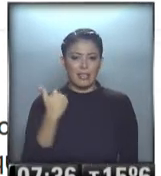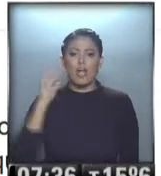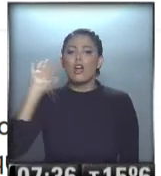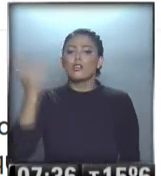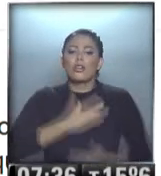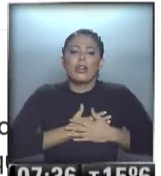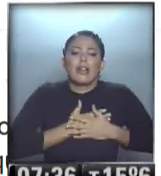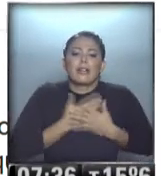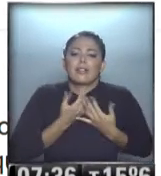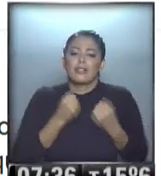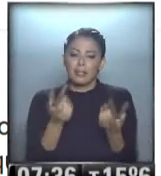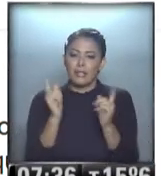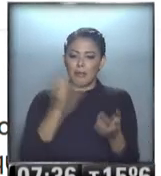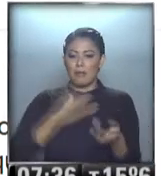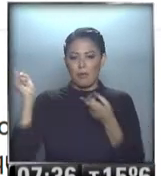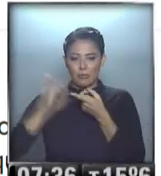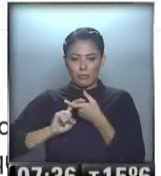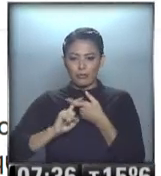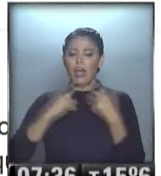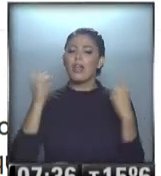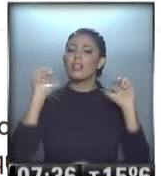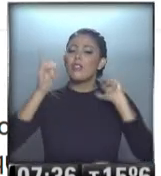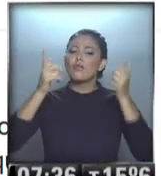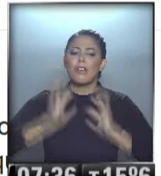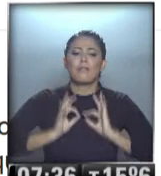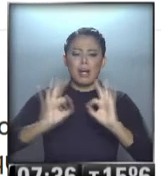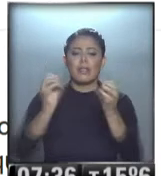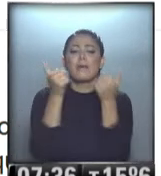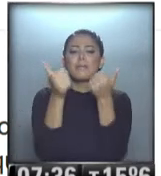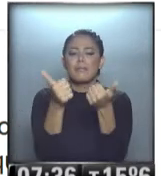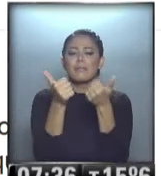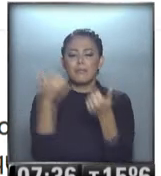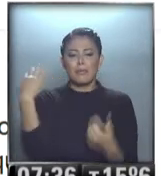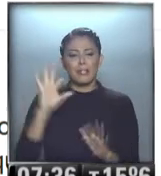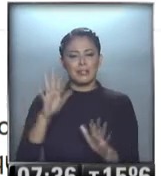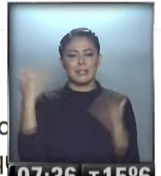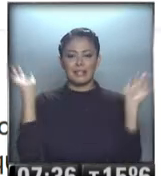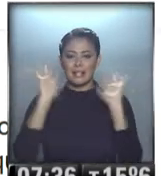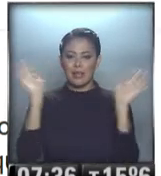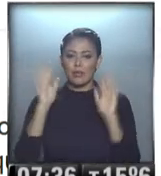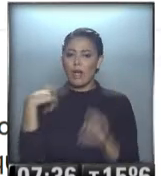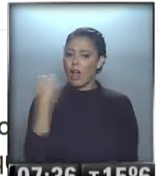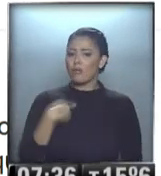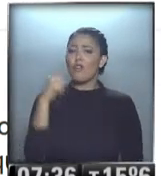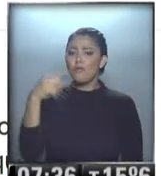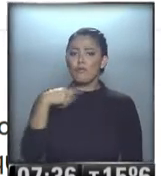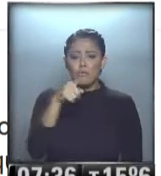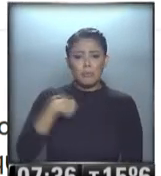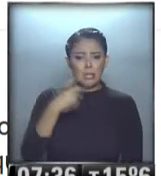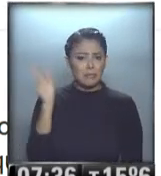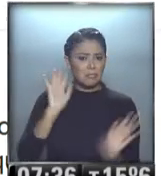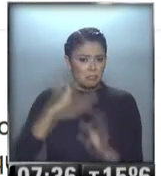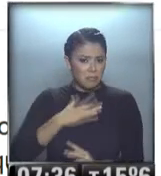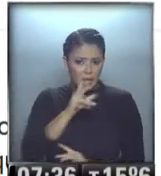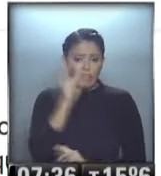todos nuestros cariños y de mi esposa, disfruta tus vacaciones. Bien, bien merecidas, dice, saludos, Ricardo, que no nos manda ni saludos. Ni a vos ni a mí, solo